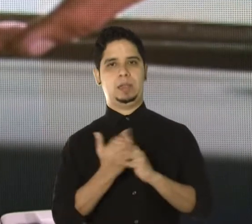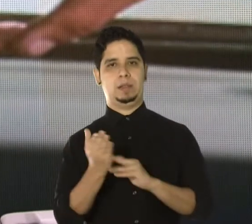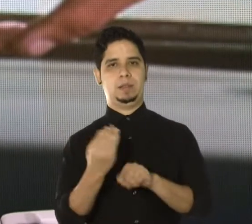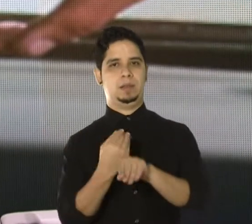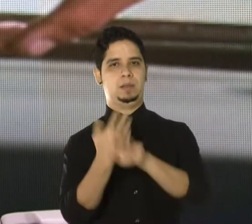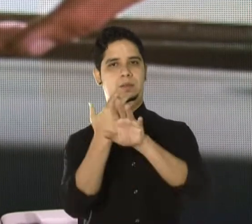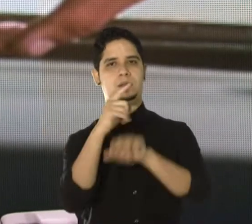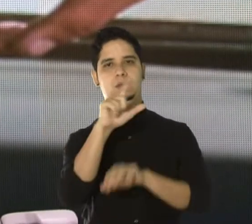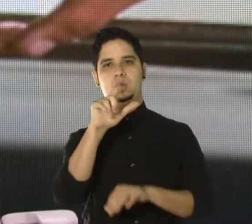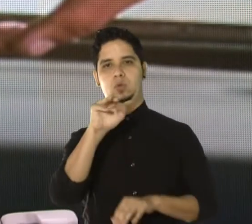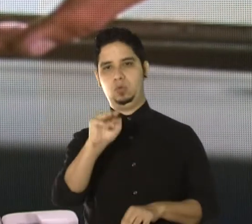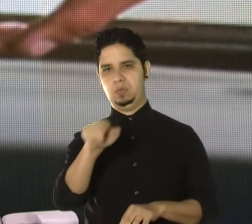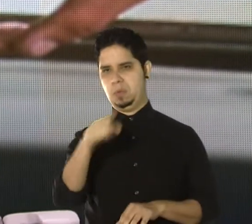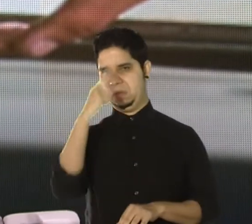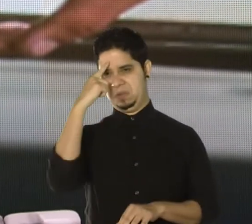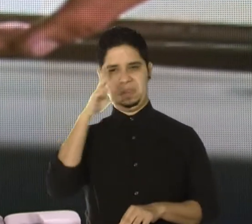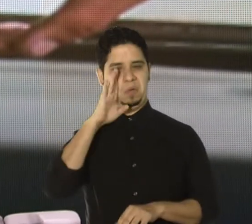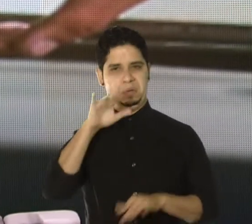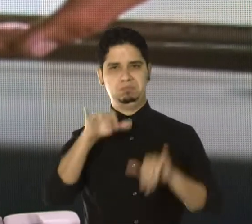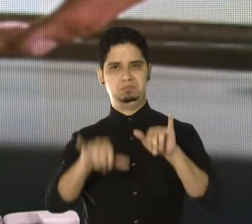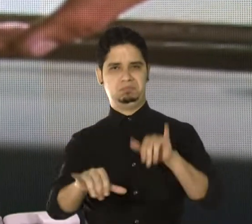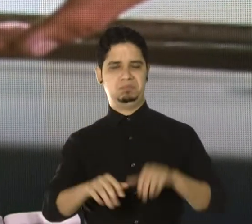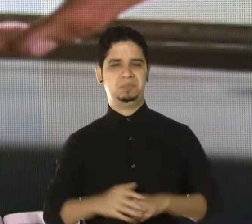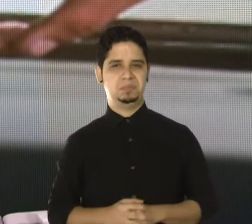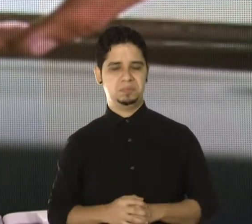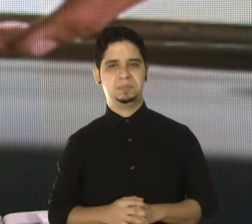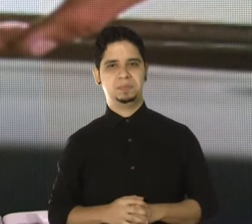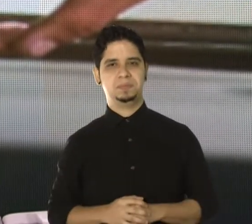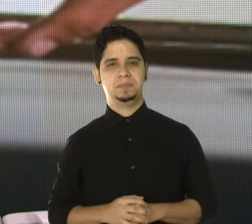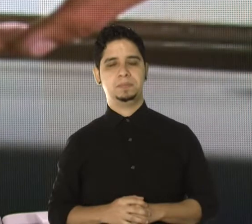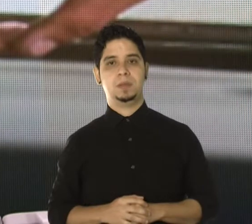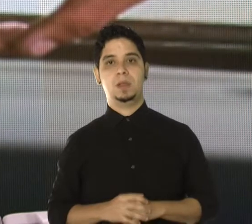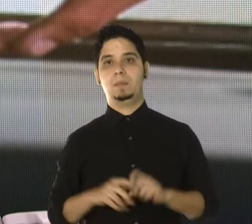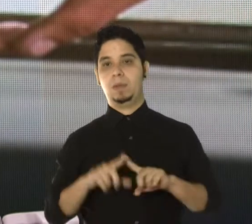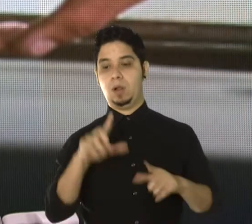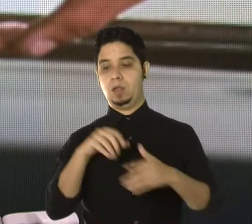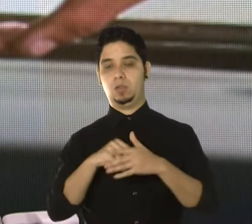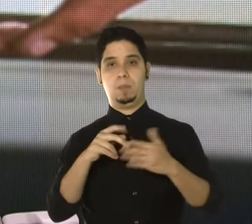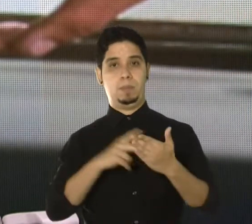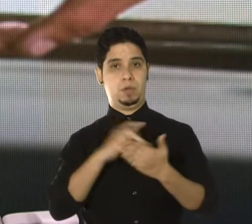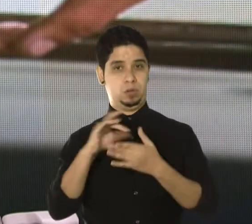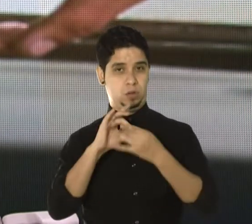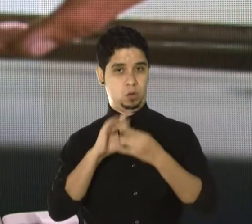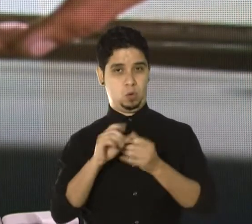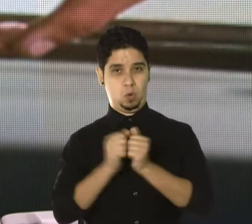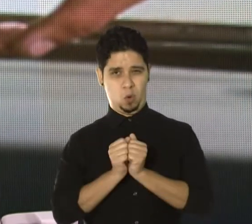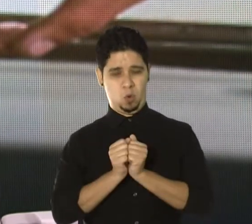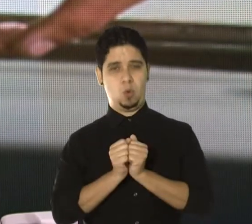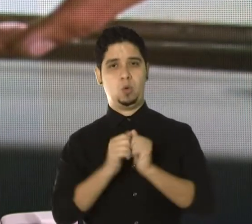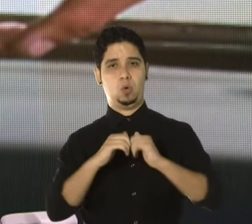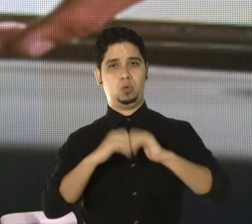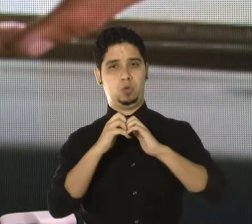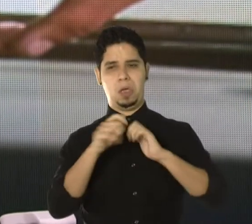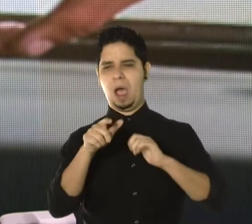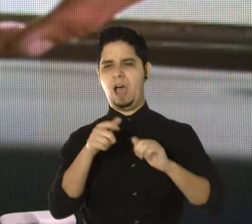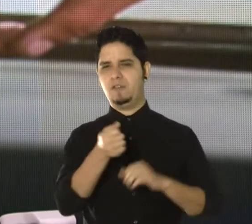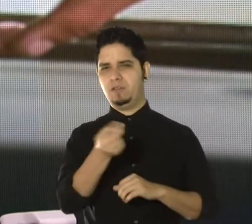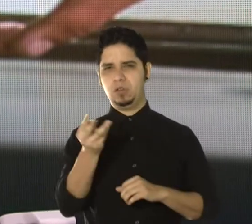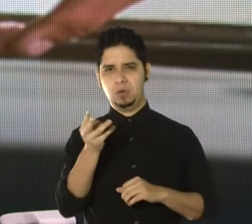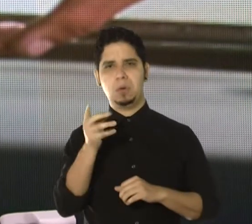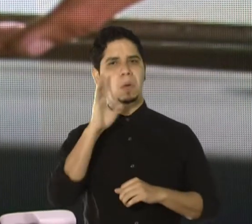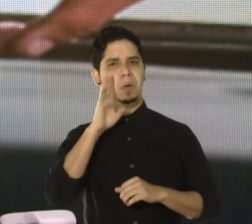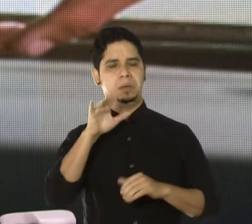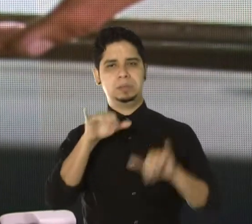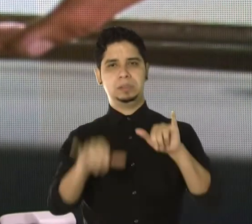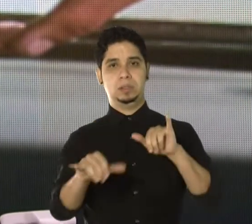yo creo que esas sí llegaron para quedarse. Dentro del proyecto de construcción, pues sí, hay algunas que se quedarán, ¿verdad? Siempre